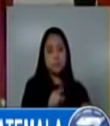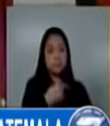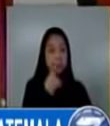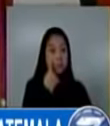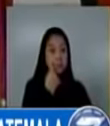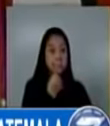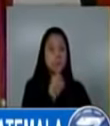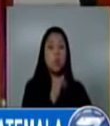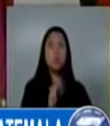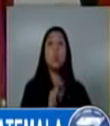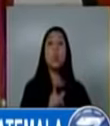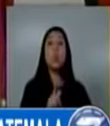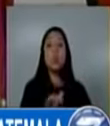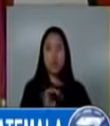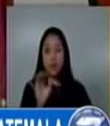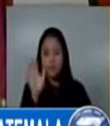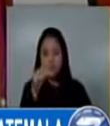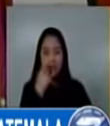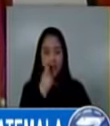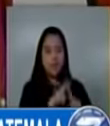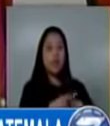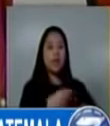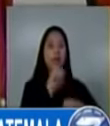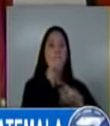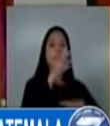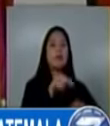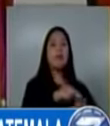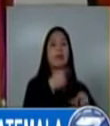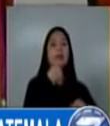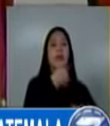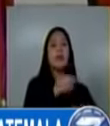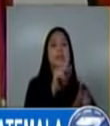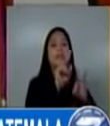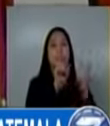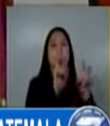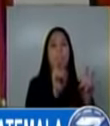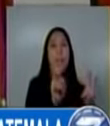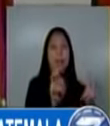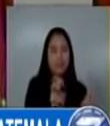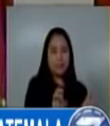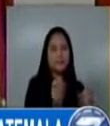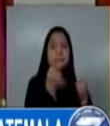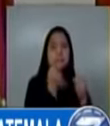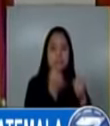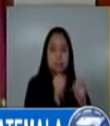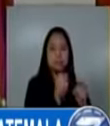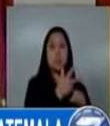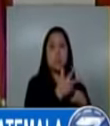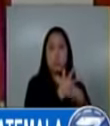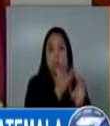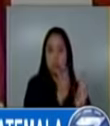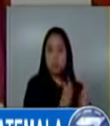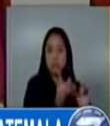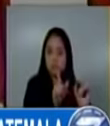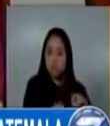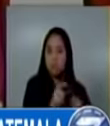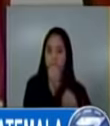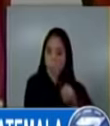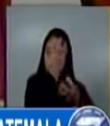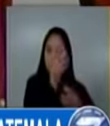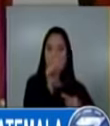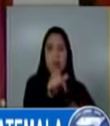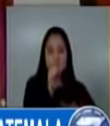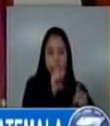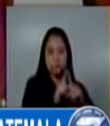los funcionarios y medios de comunicación presentes en el lugar, para luego dirigirse al vehículo que los trasladaría